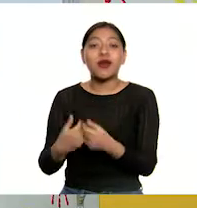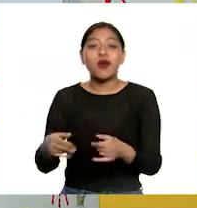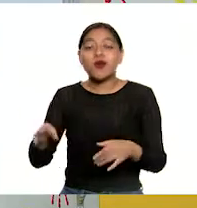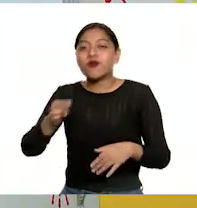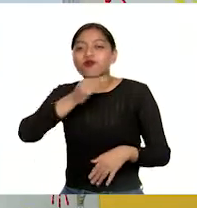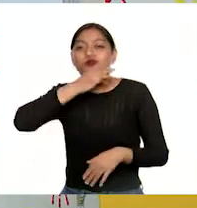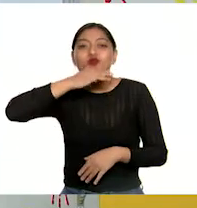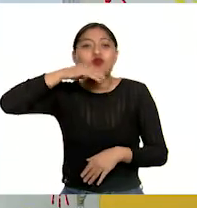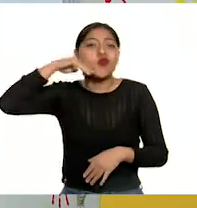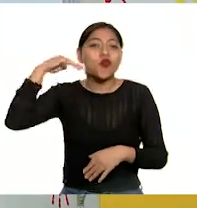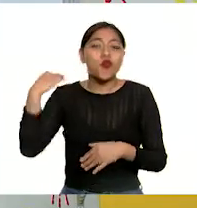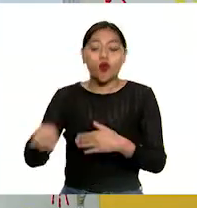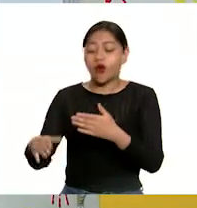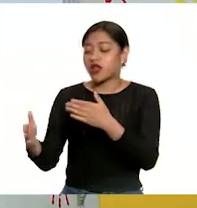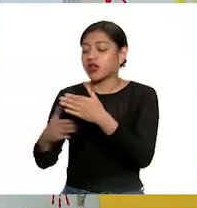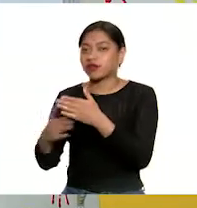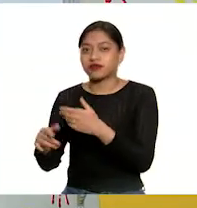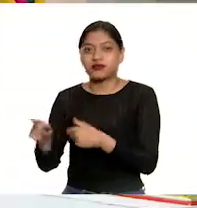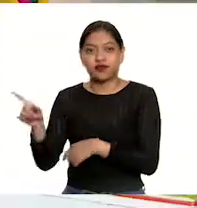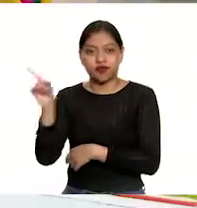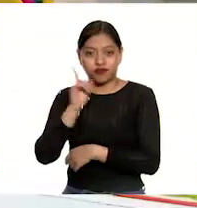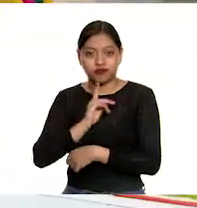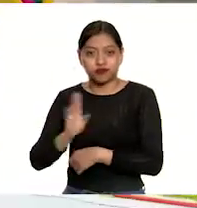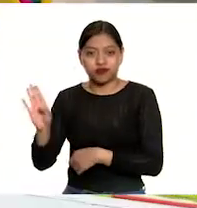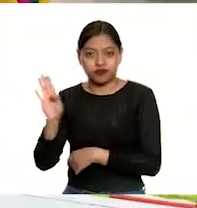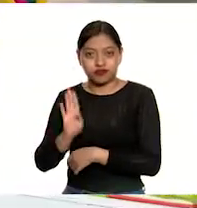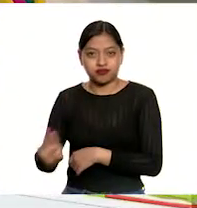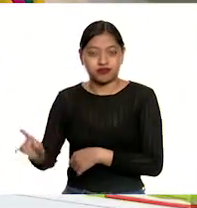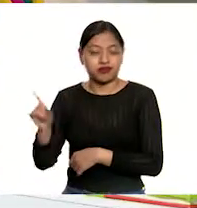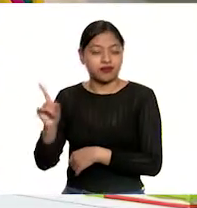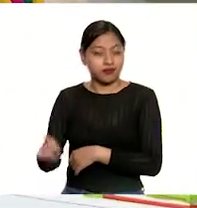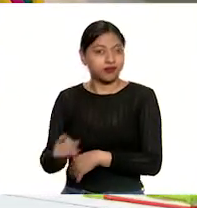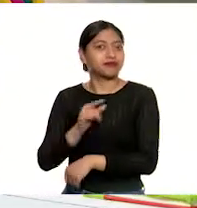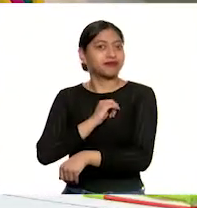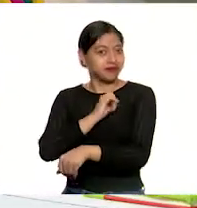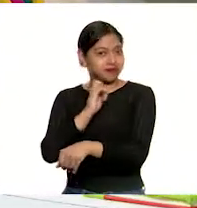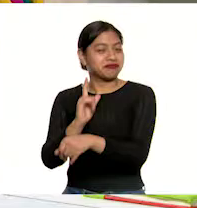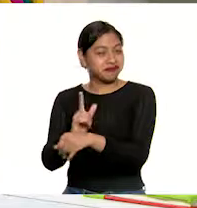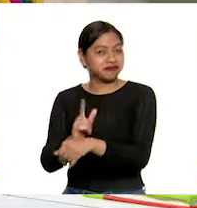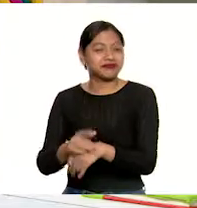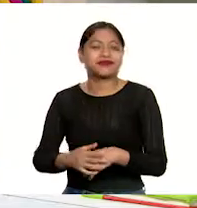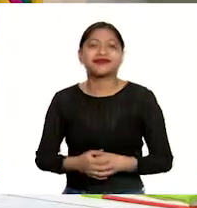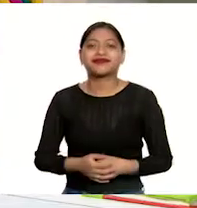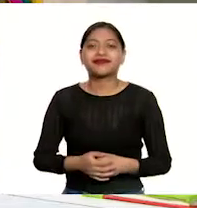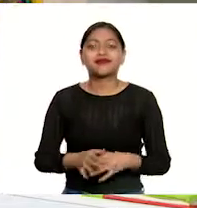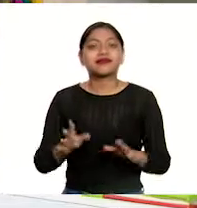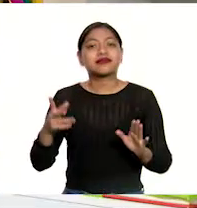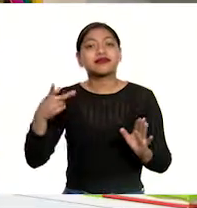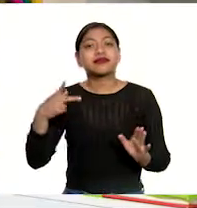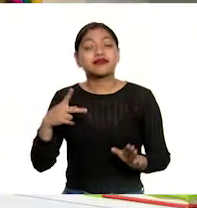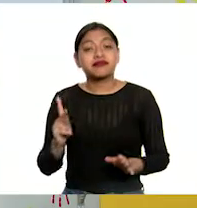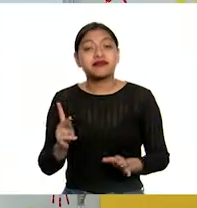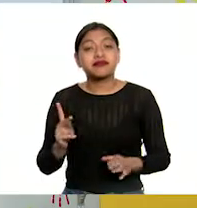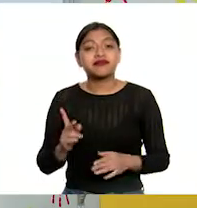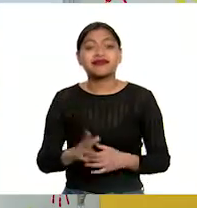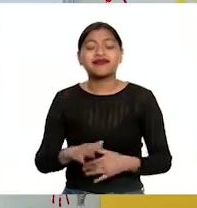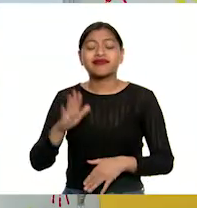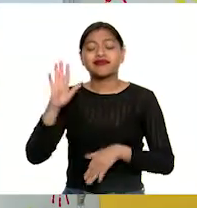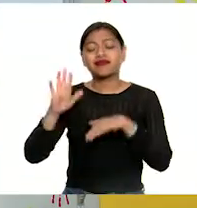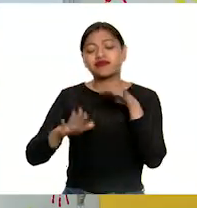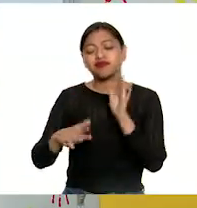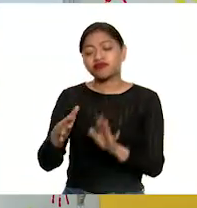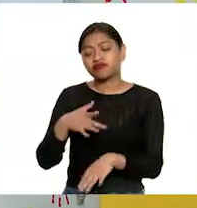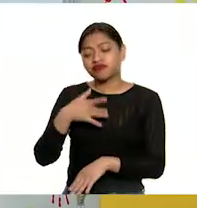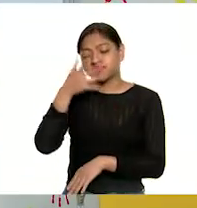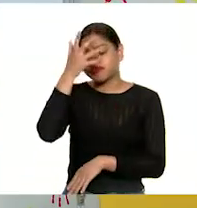mole, era una bruja muy particular, ¿verdad? Pero a veces se pone un